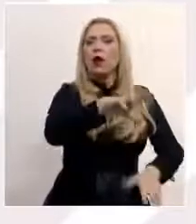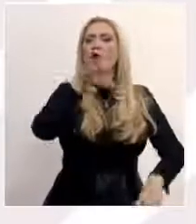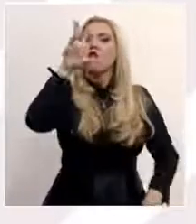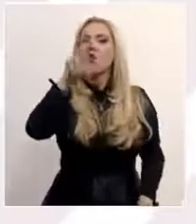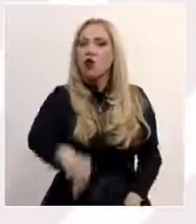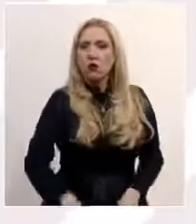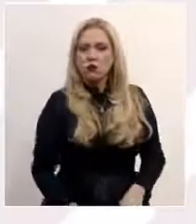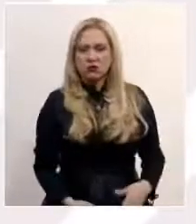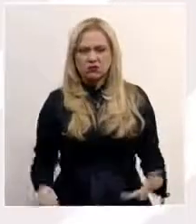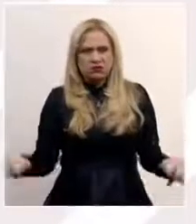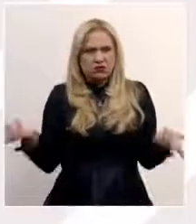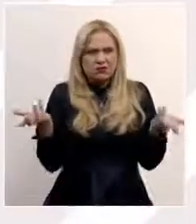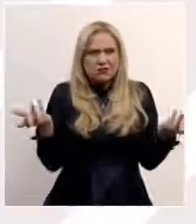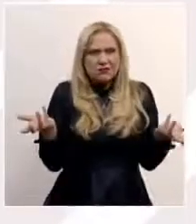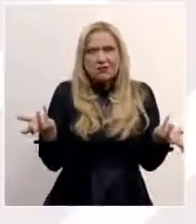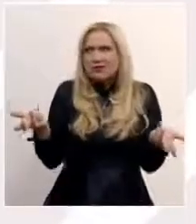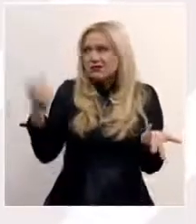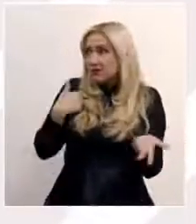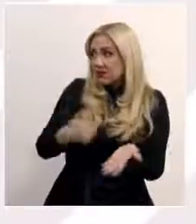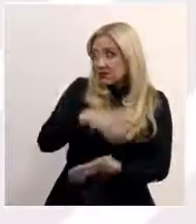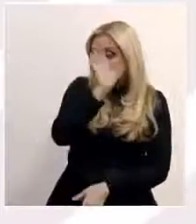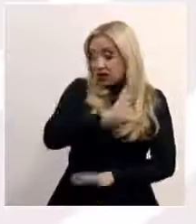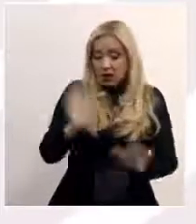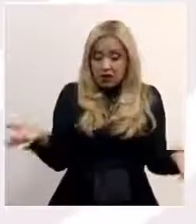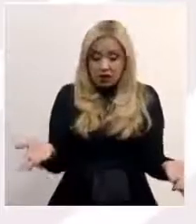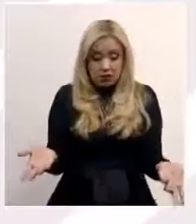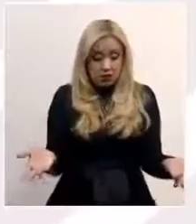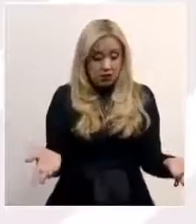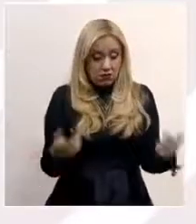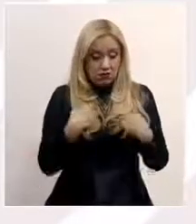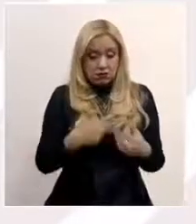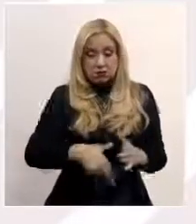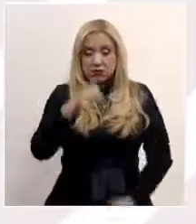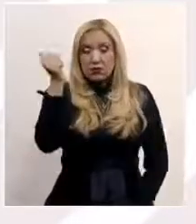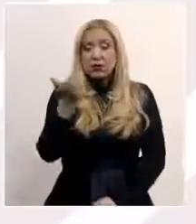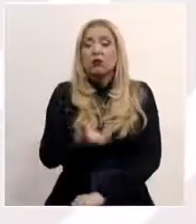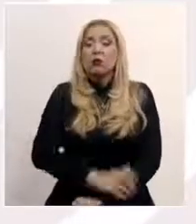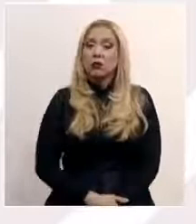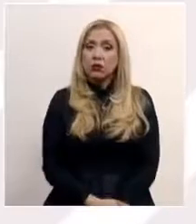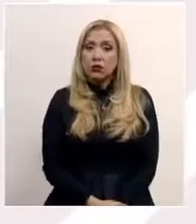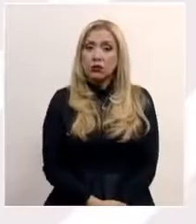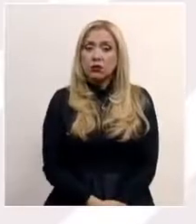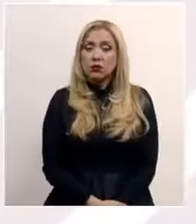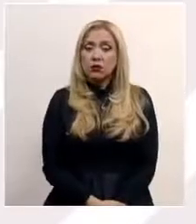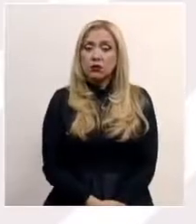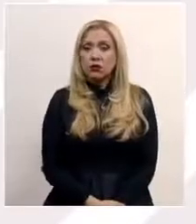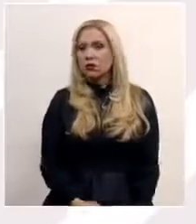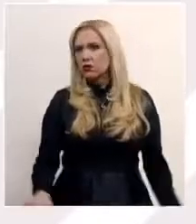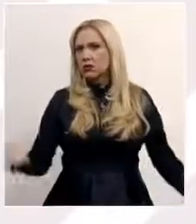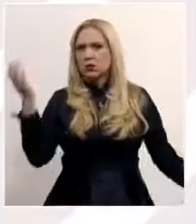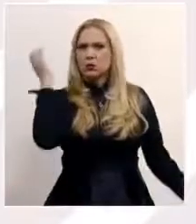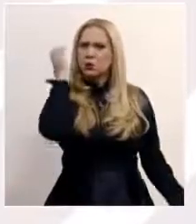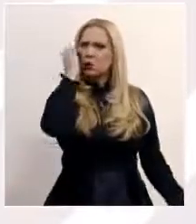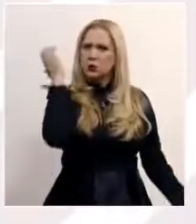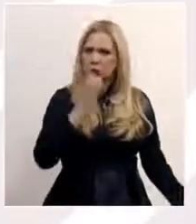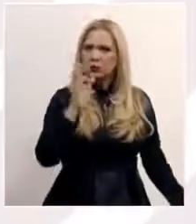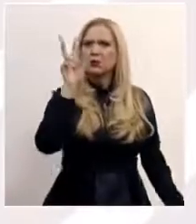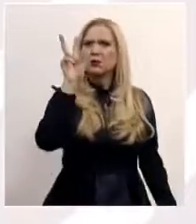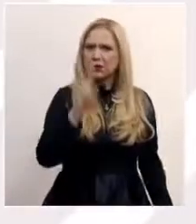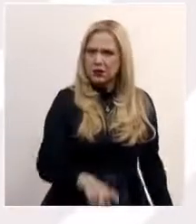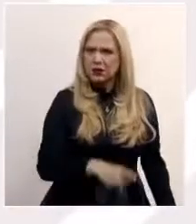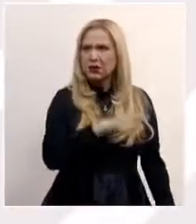que tú renuncies para no pagarte nada. O sea, o sea, con esa crudeza, como lo estoy diciendo,